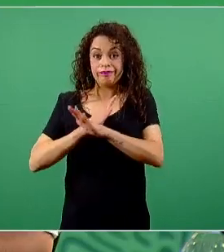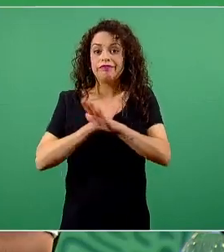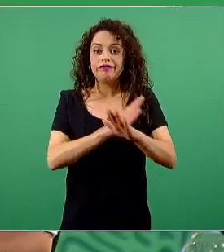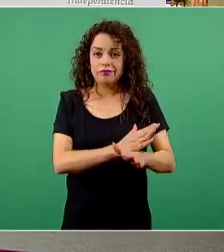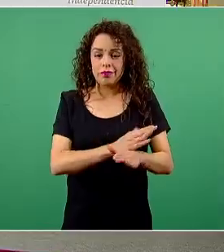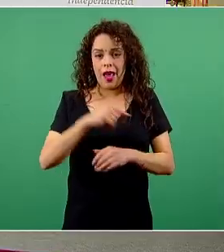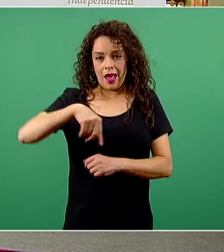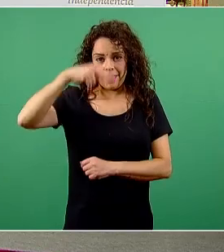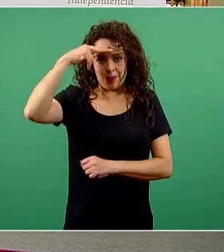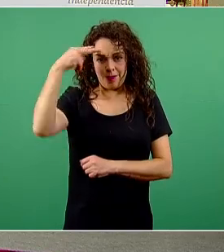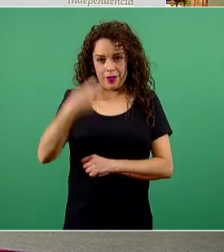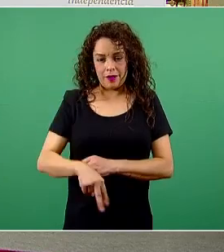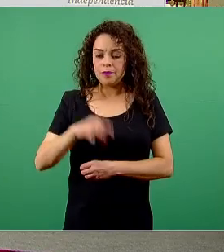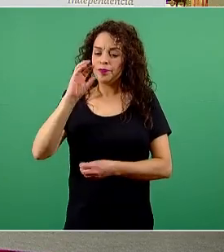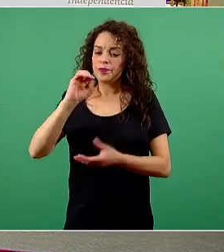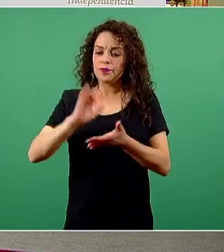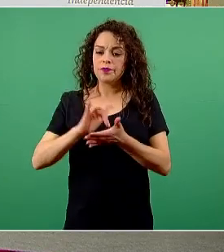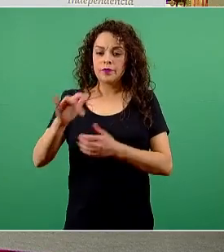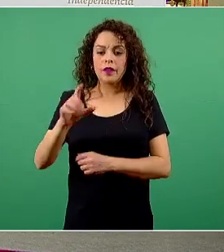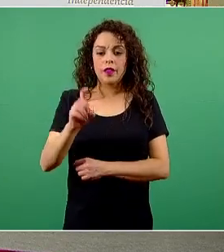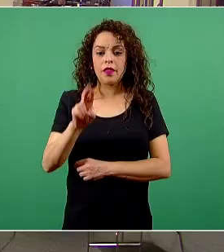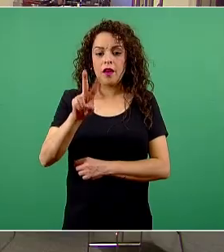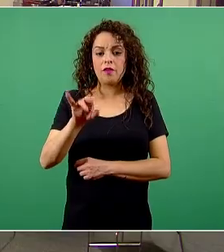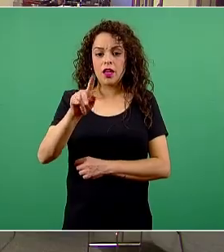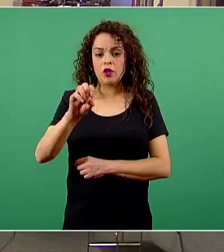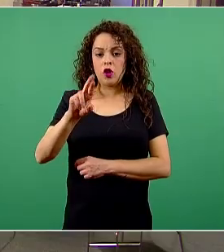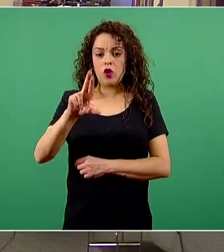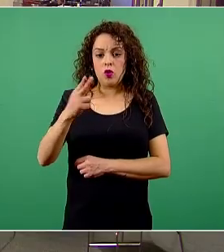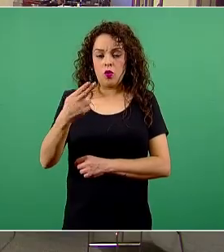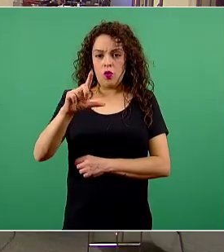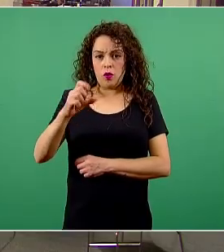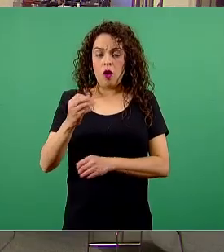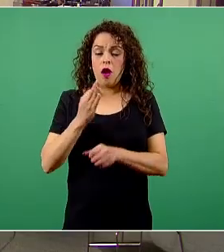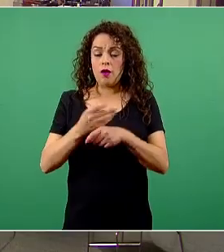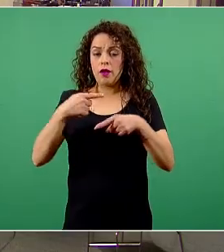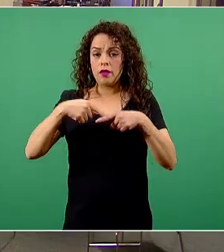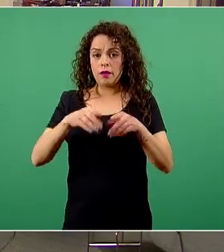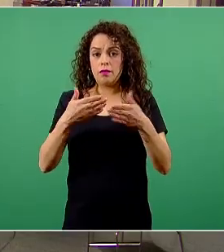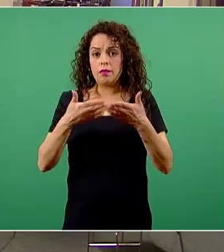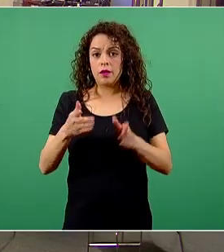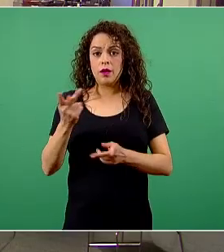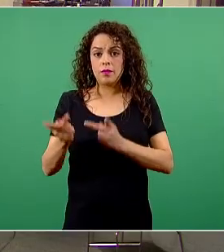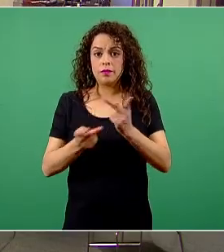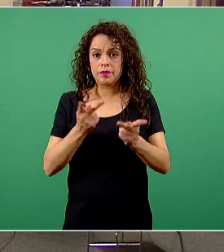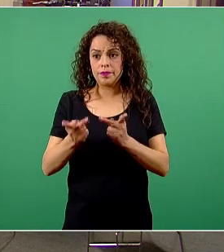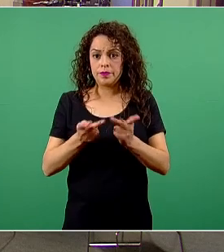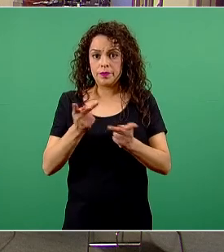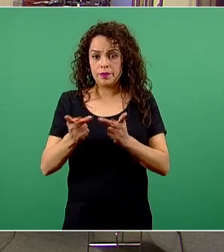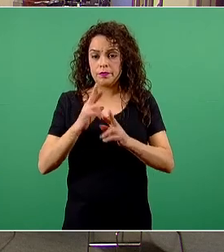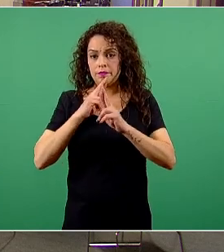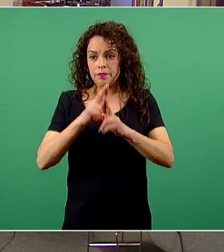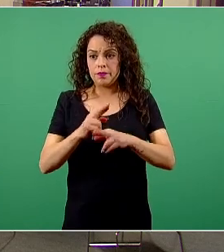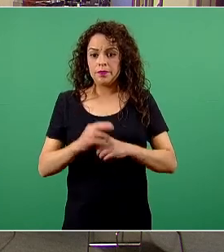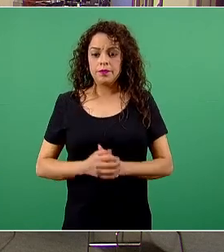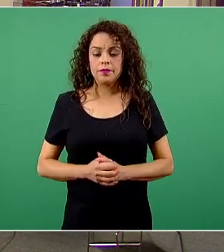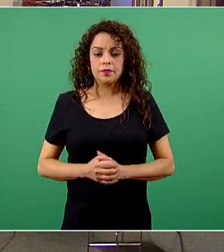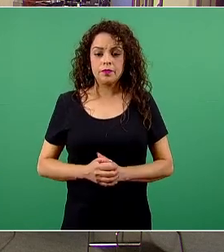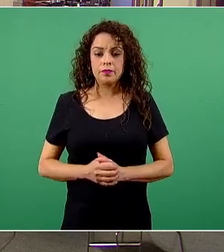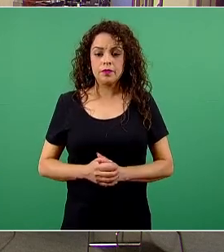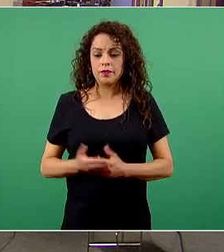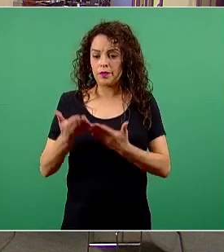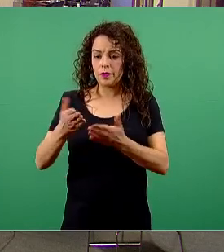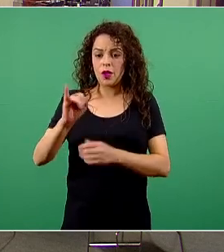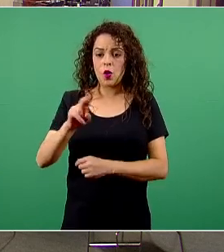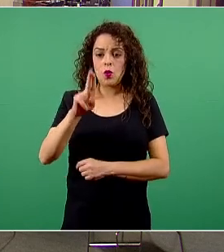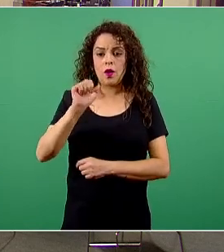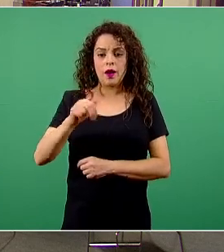Víctor Hugo. Vamos a abrir a preguntas. Por favor, Juan Hernández, Grupo Cantón, Periódico Basta. Referente a